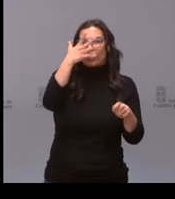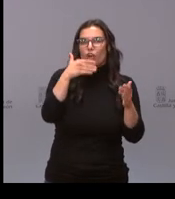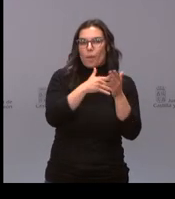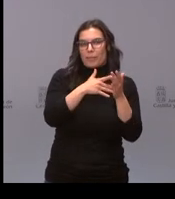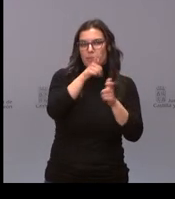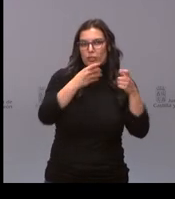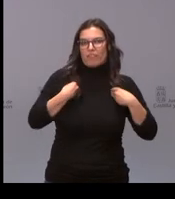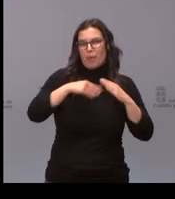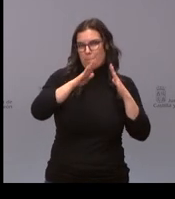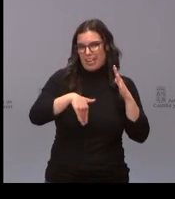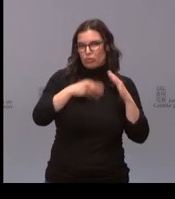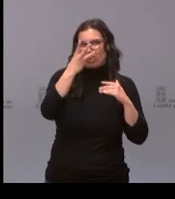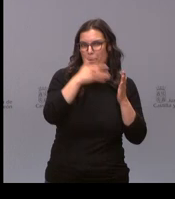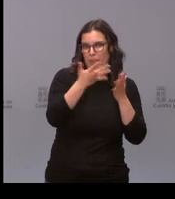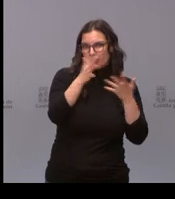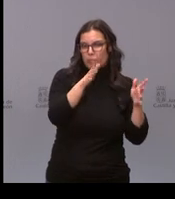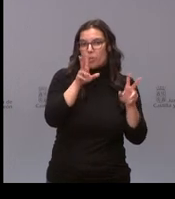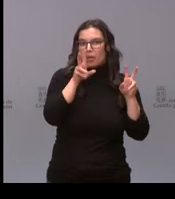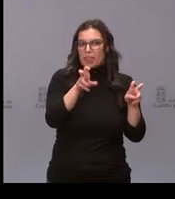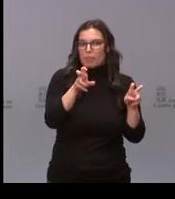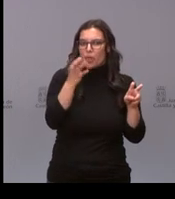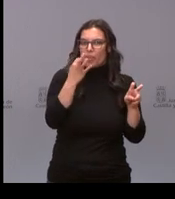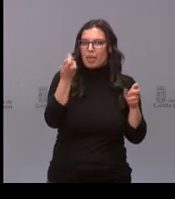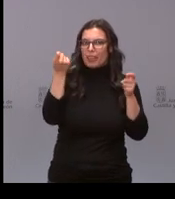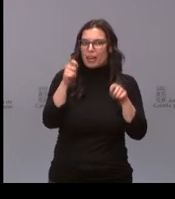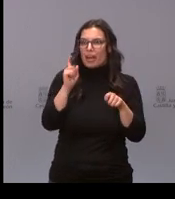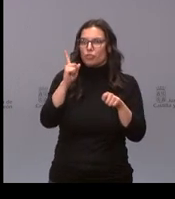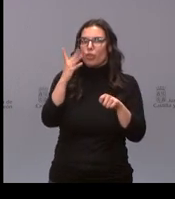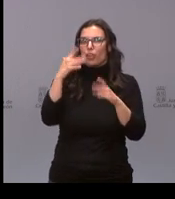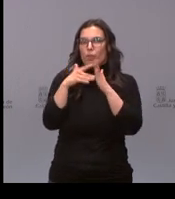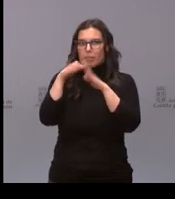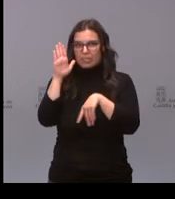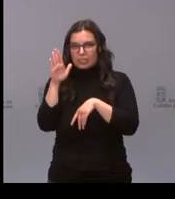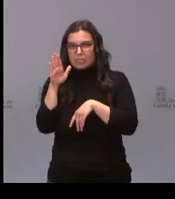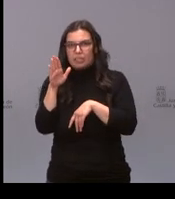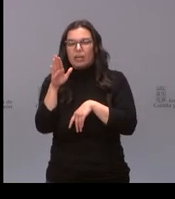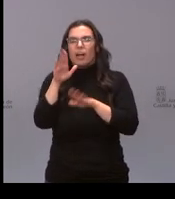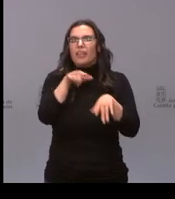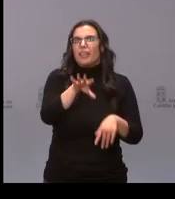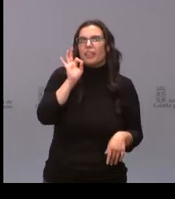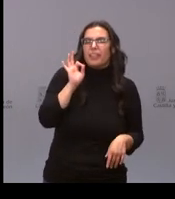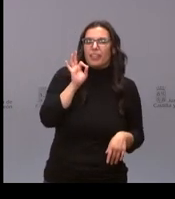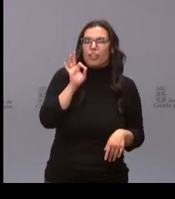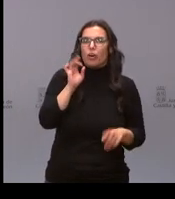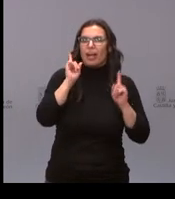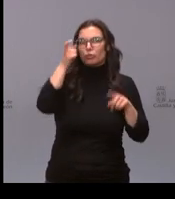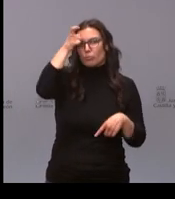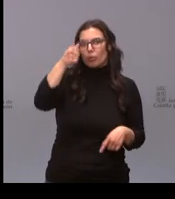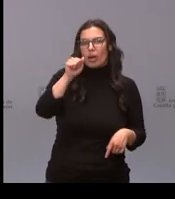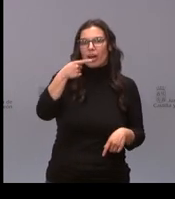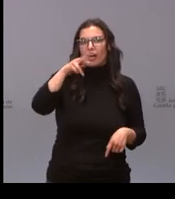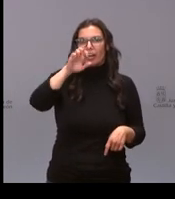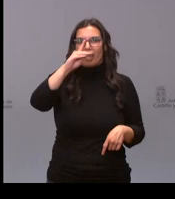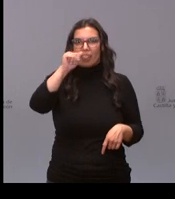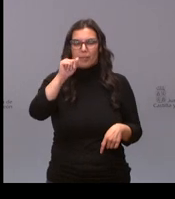3.000. En principio parece que era una norma para municipios de más de 5.000 habitantes. ¿Por qué se ha decidido con el caso de Ágreda? Municipios